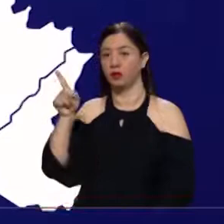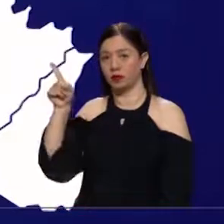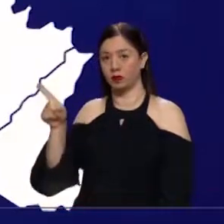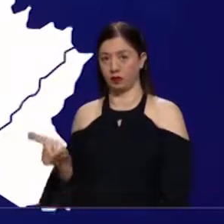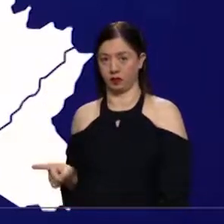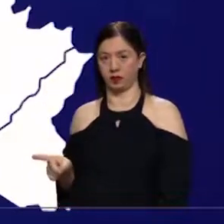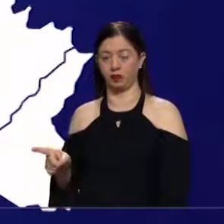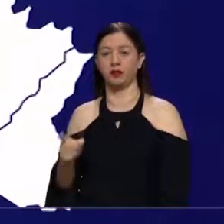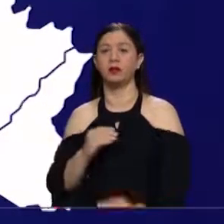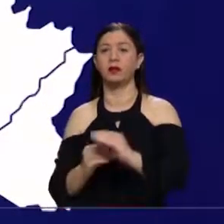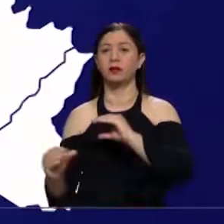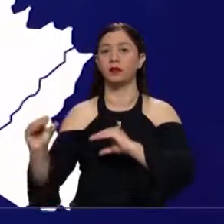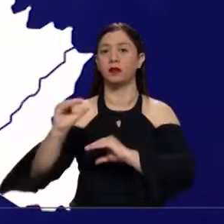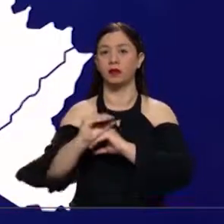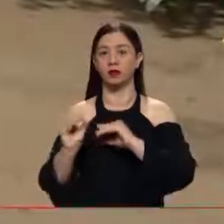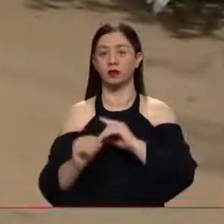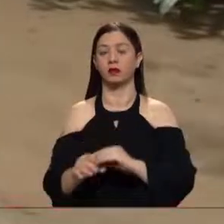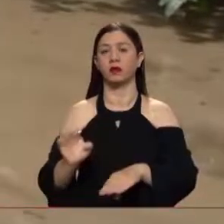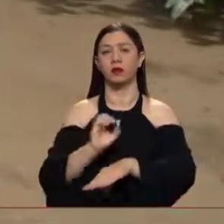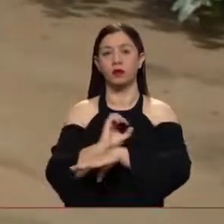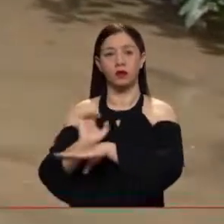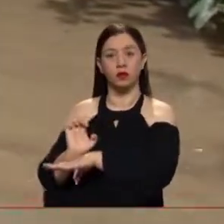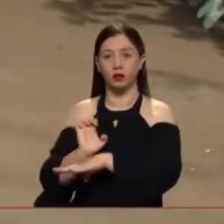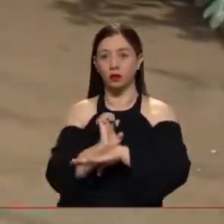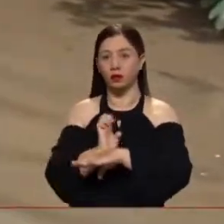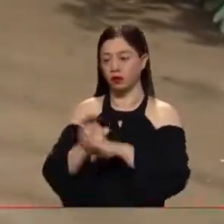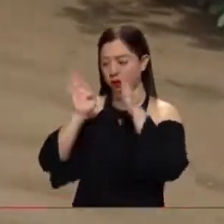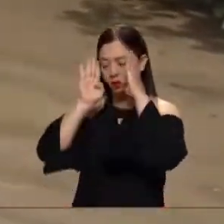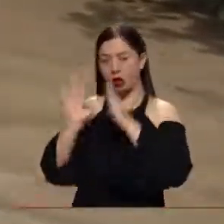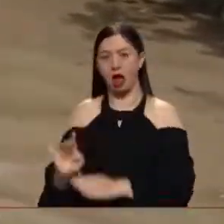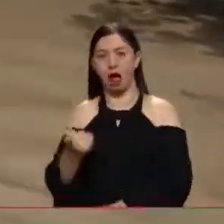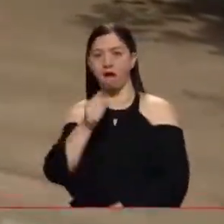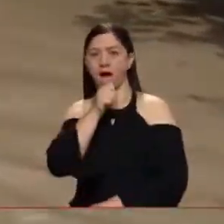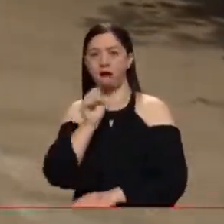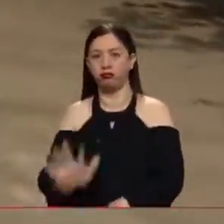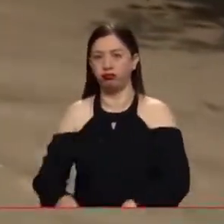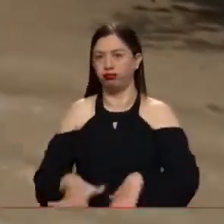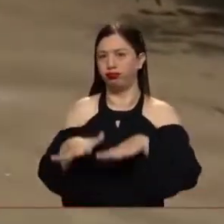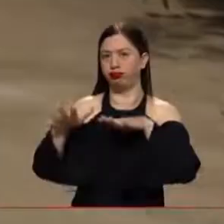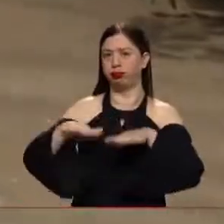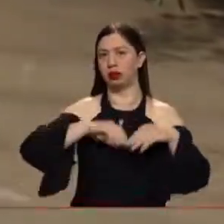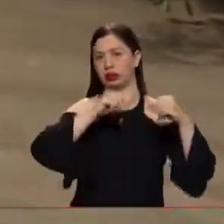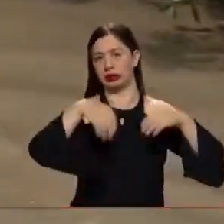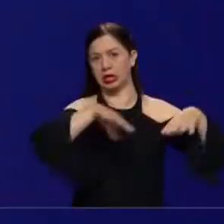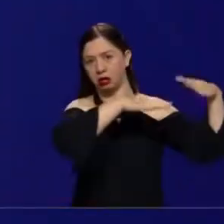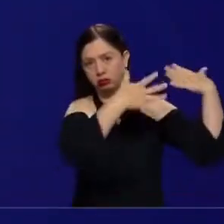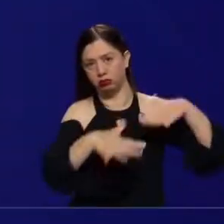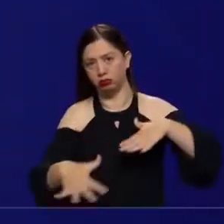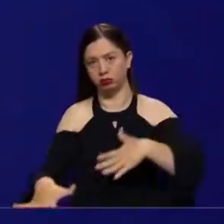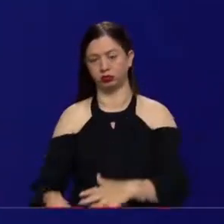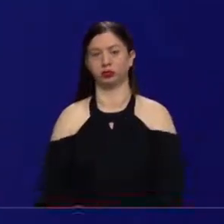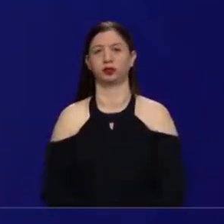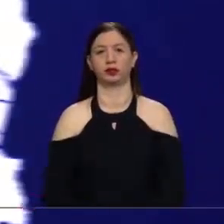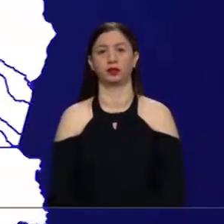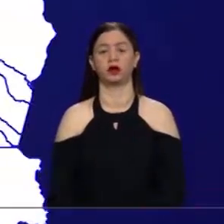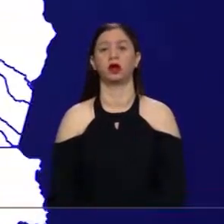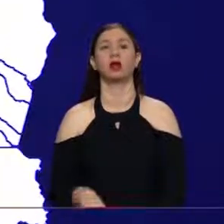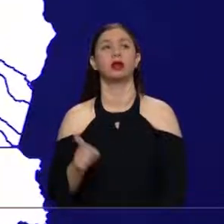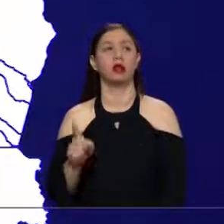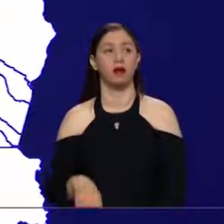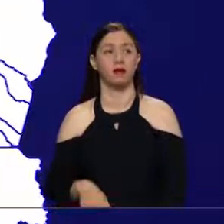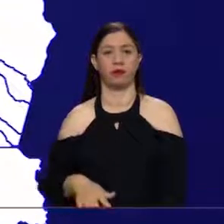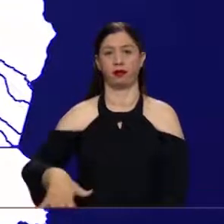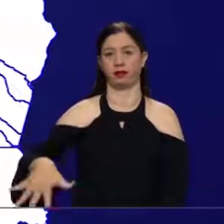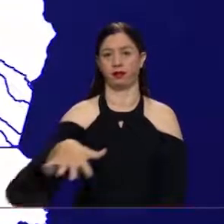Cauca concentran la atención de los organismos de socorro ante eventuales y crecientes súbitas y deslizamientos de tierra. Para Pupiales, San Pedro